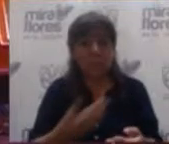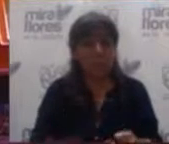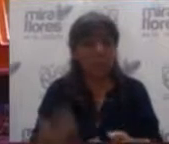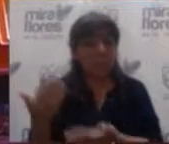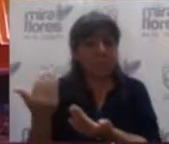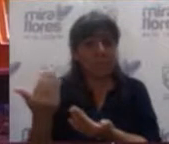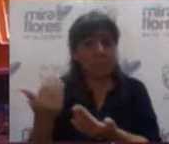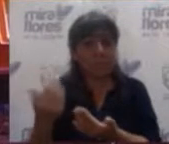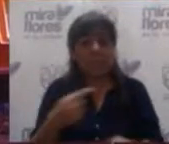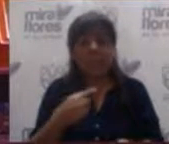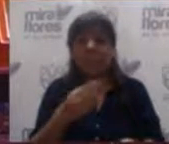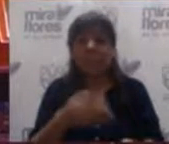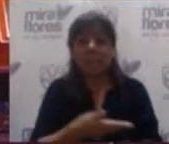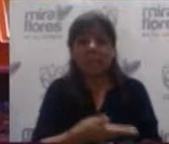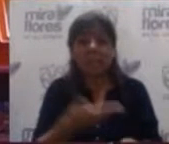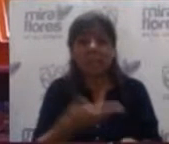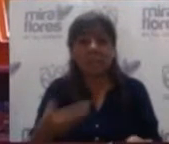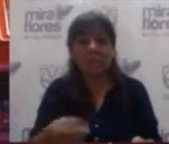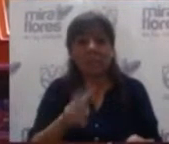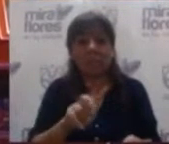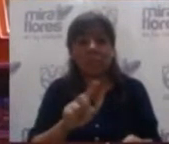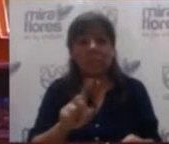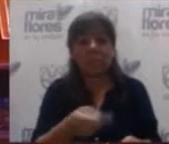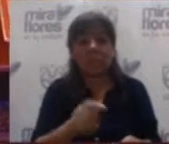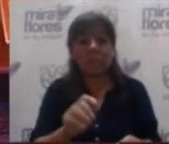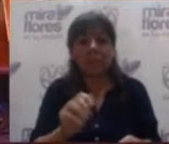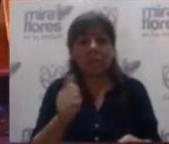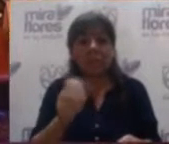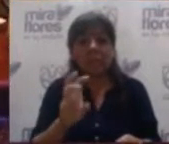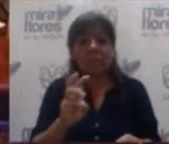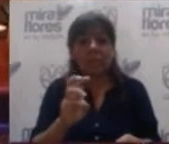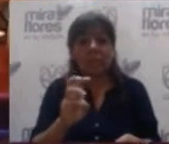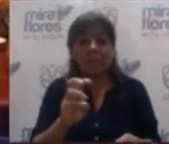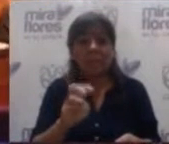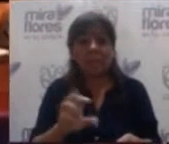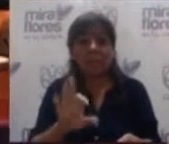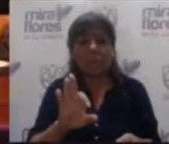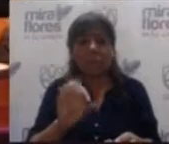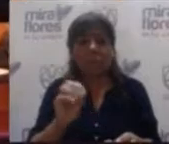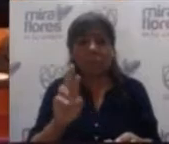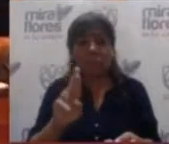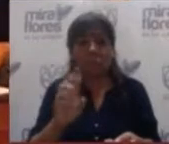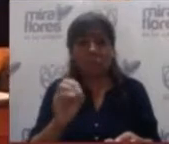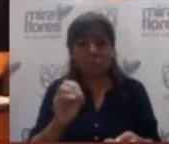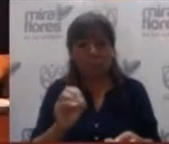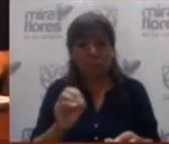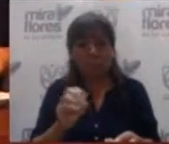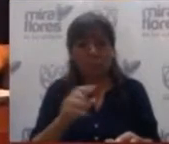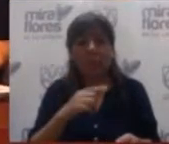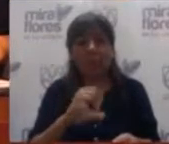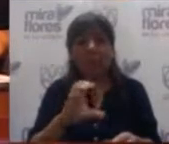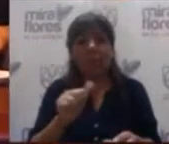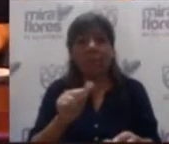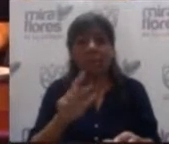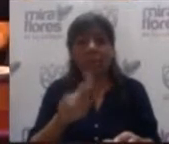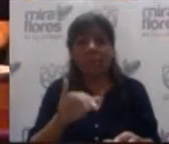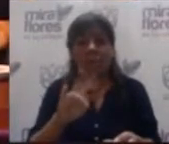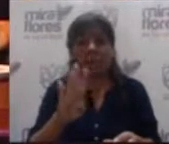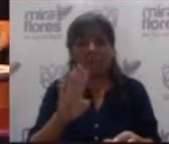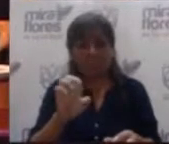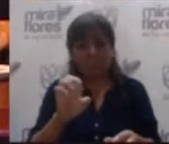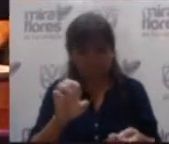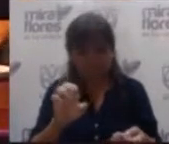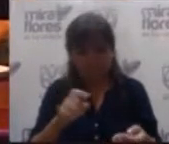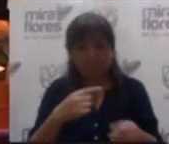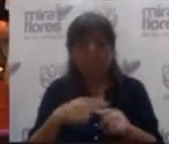invitarlo al 2016 Climate Business Forum for Latin America and the Caribbean, que tendrá lugar en Bogotá,